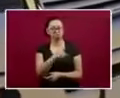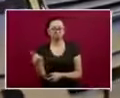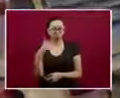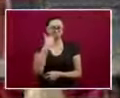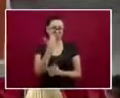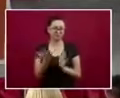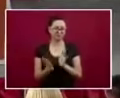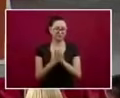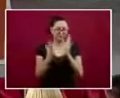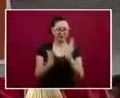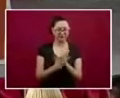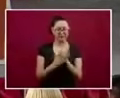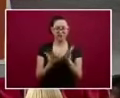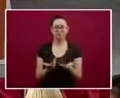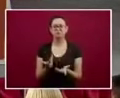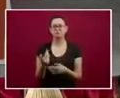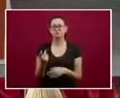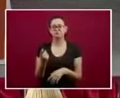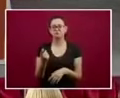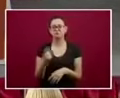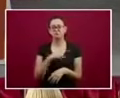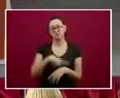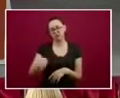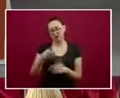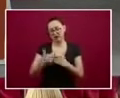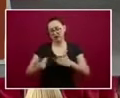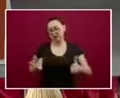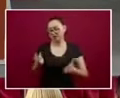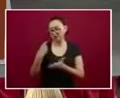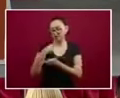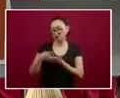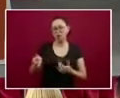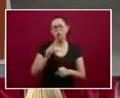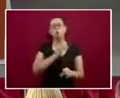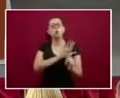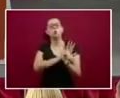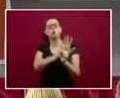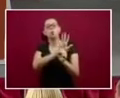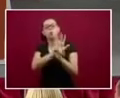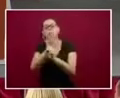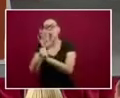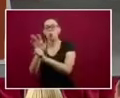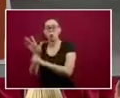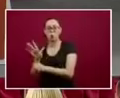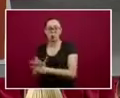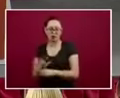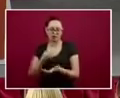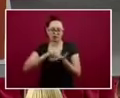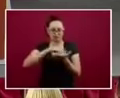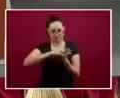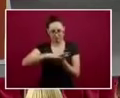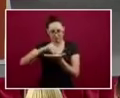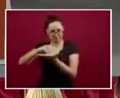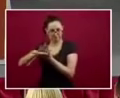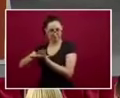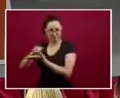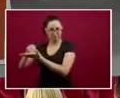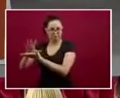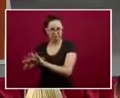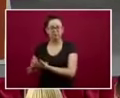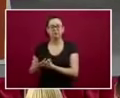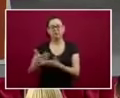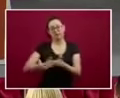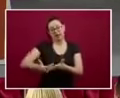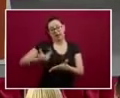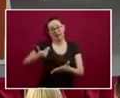para que refugien a gente que lo necesita, o para qué las usan? Bueno, tú puedes rentar para, bueno, podías, ahorita van a vender